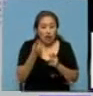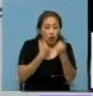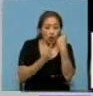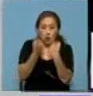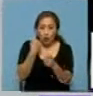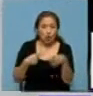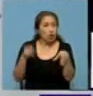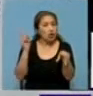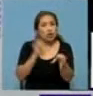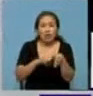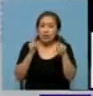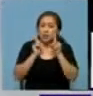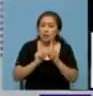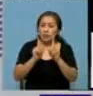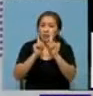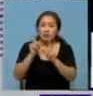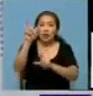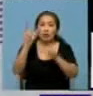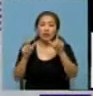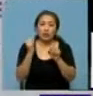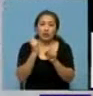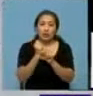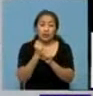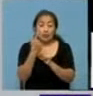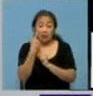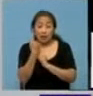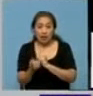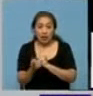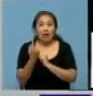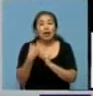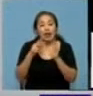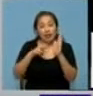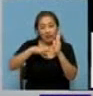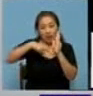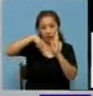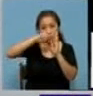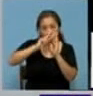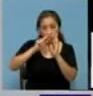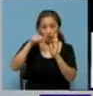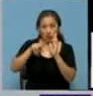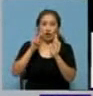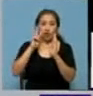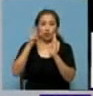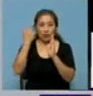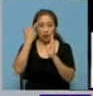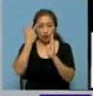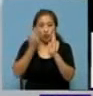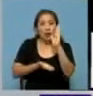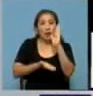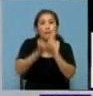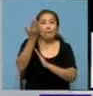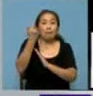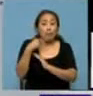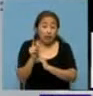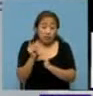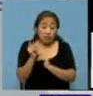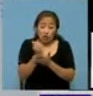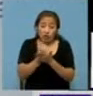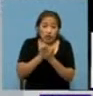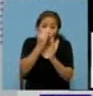monitorea de forma permanente al sector pasivo. Aunque admitieron que la inflación de este año es superior a lo que esperaba